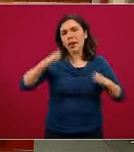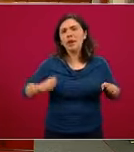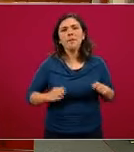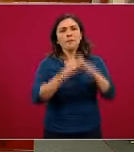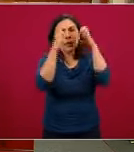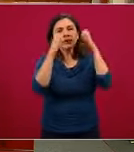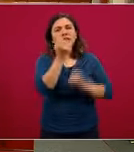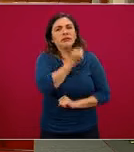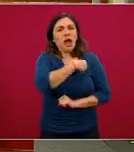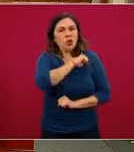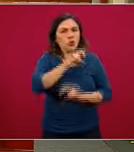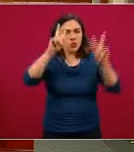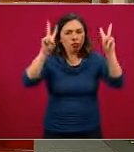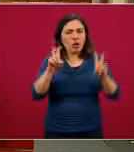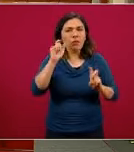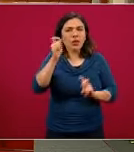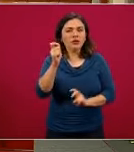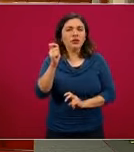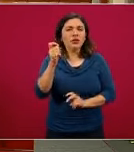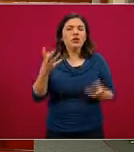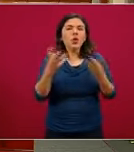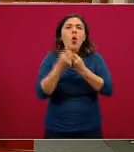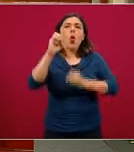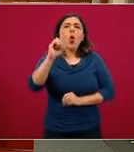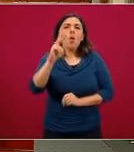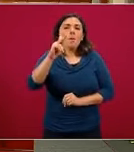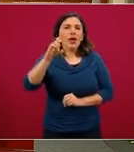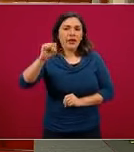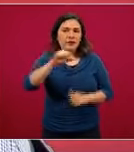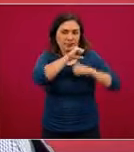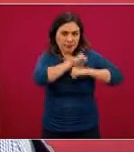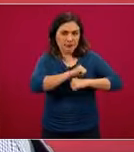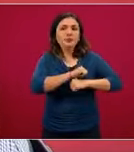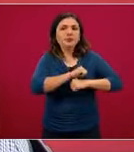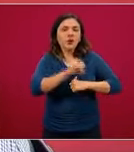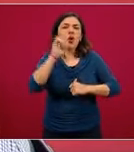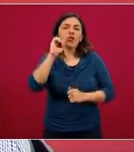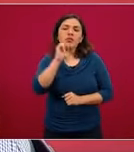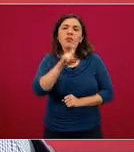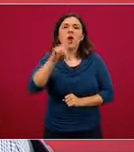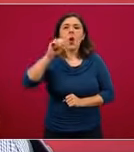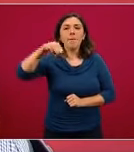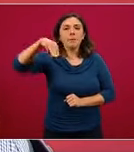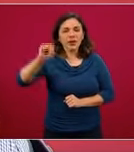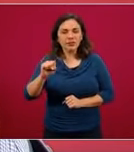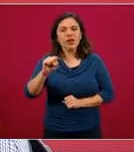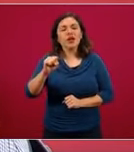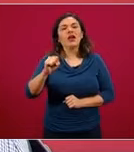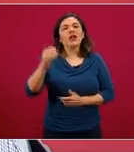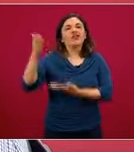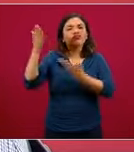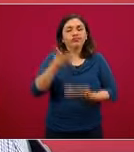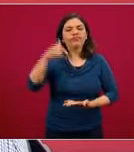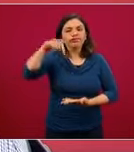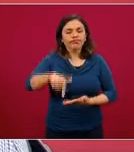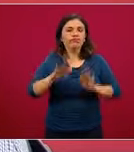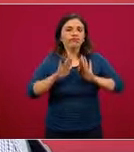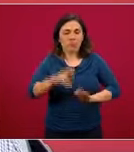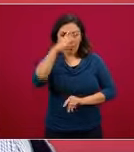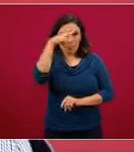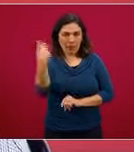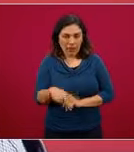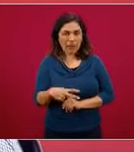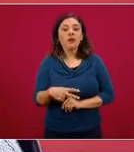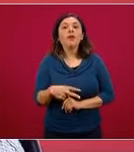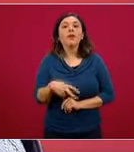emergencias en salud de la Organización Panamericana de la Salud, Organización Mundial de la Salud, con sede aquí en